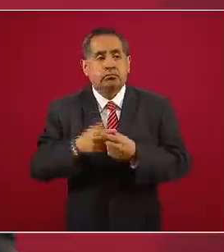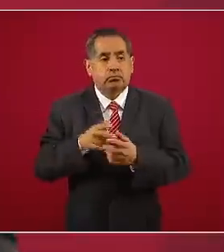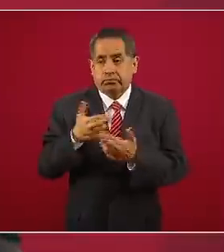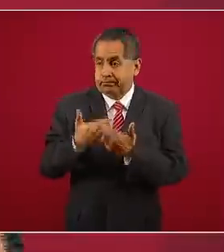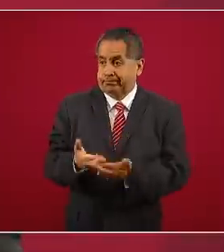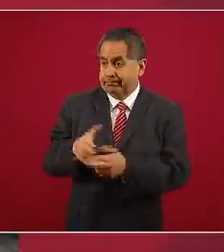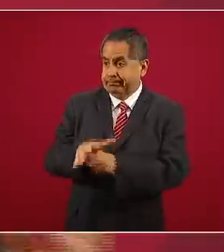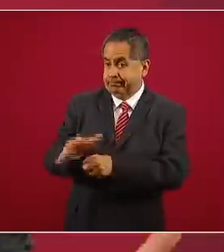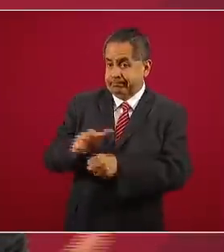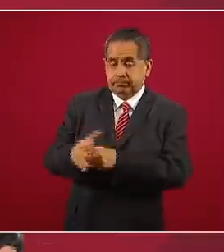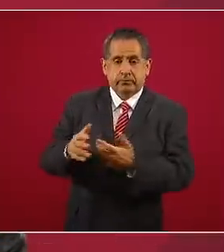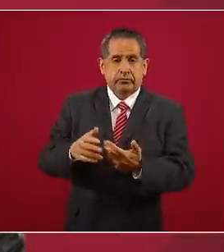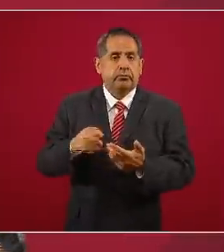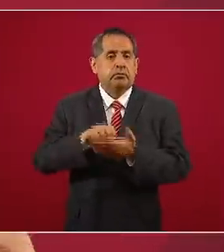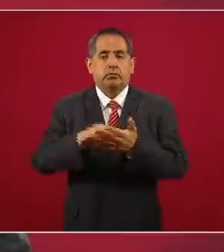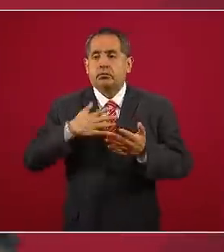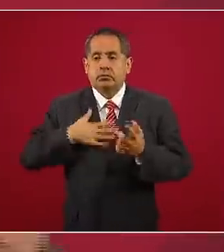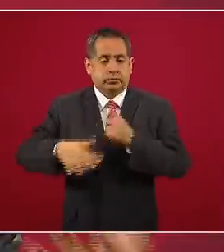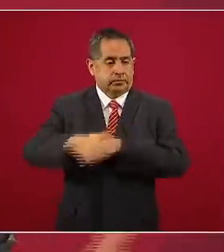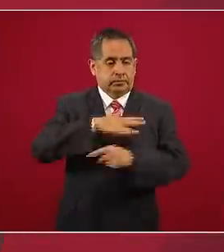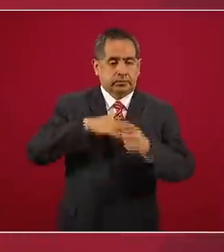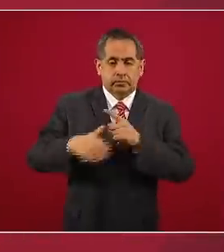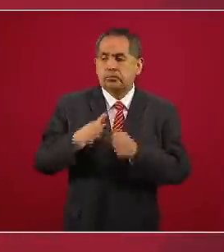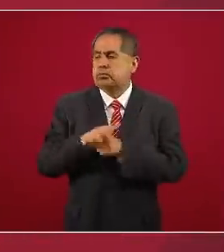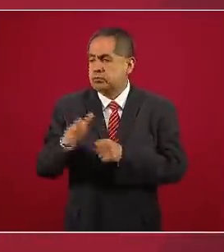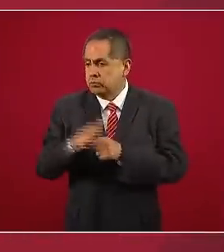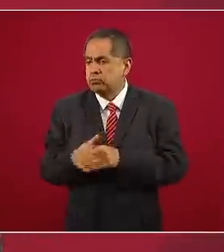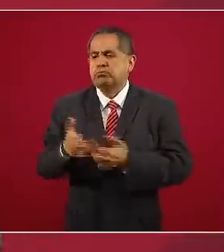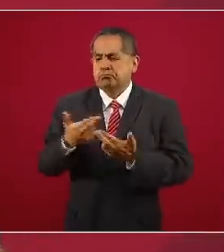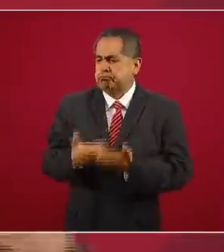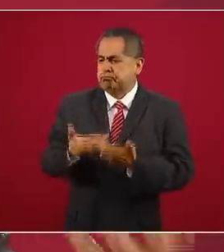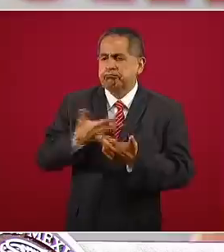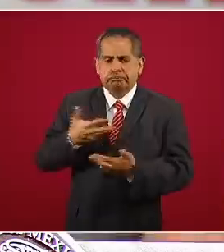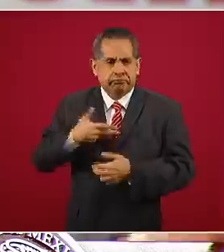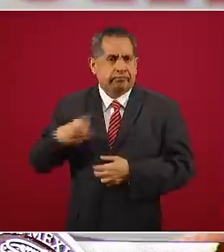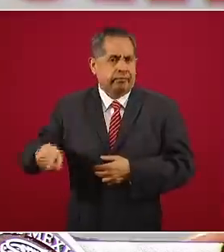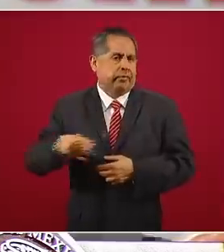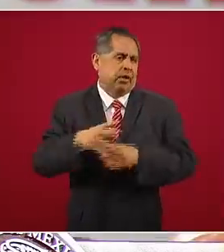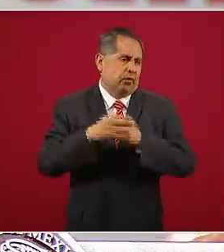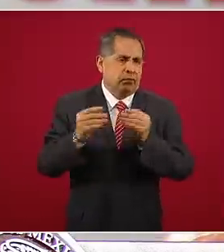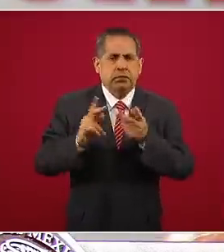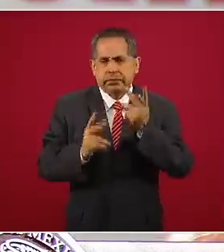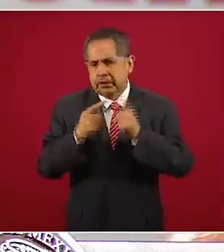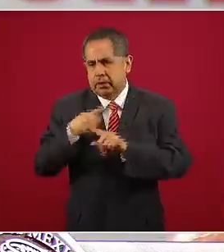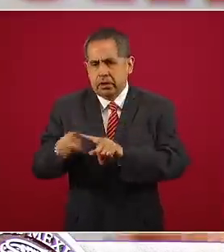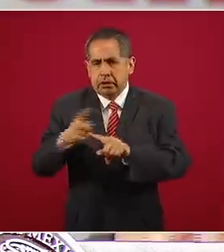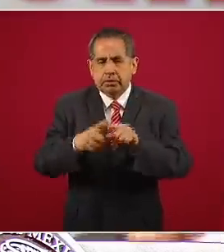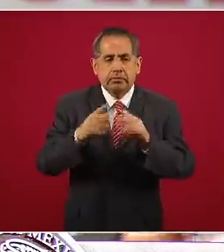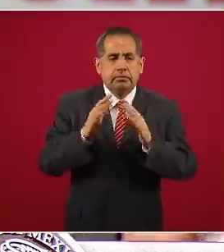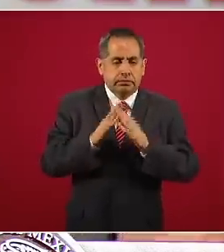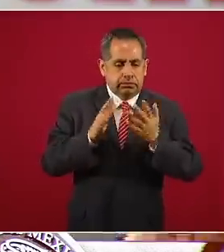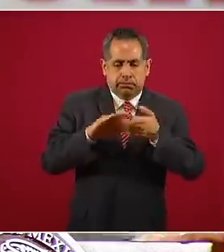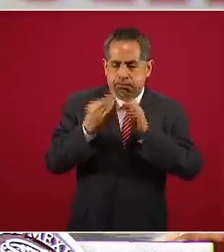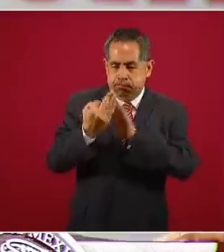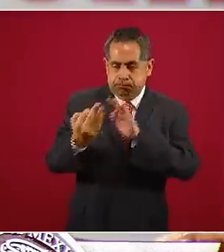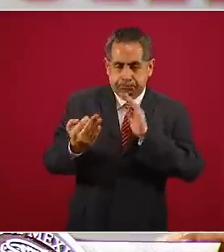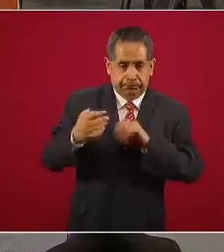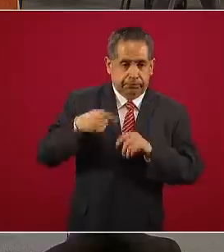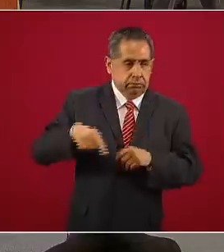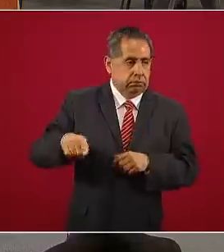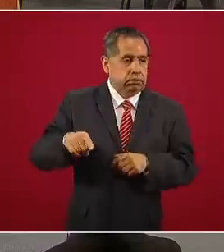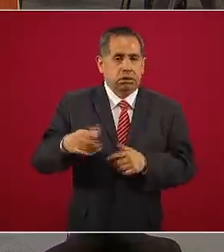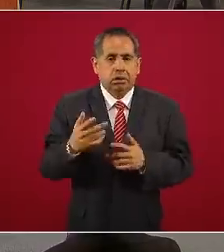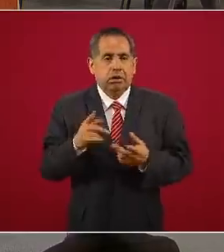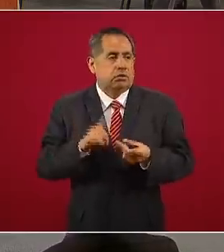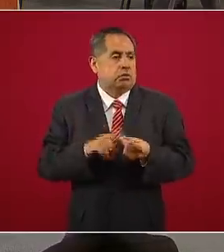productos que hay en mi localidad que hay cerca de mi casa que hay cerca de mi trabajo que me encuentro al paso